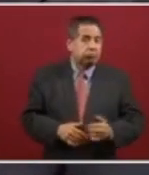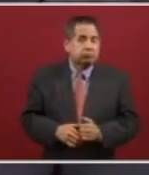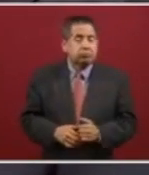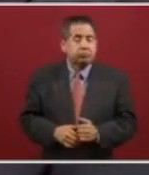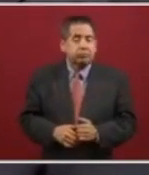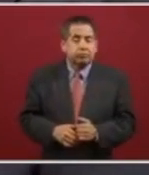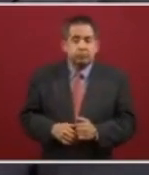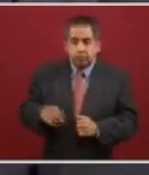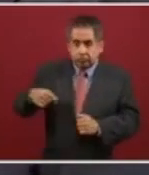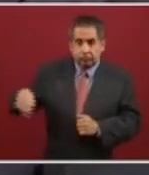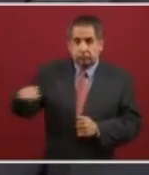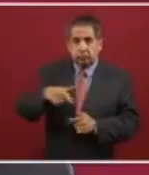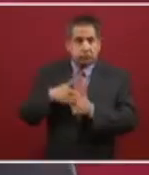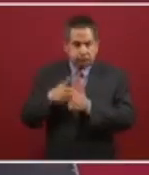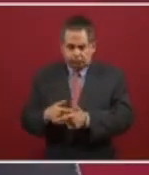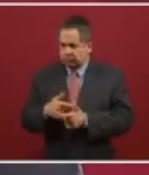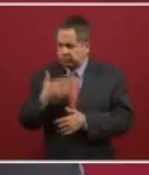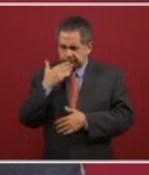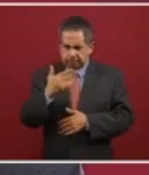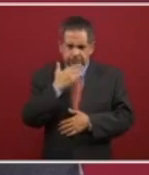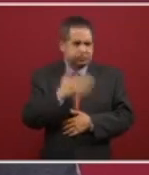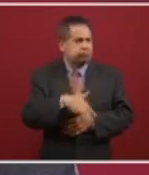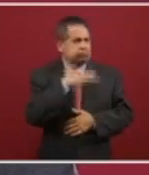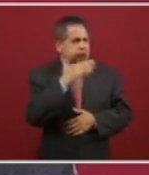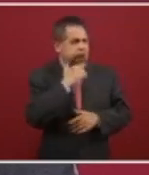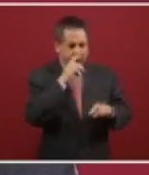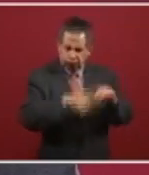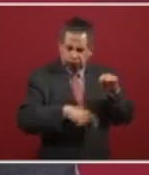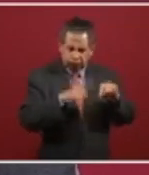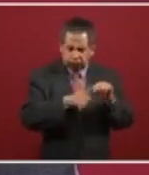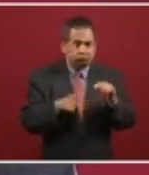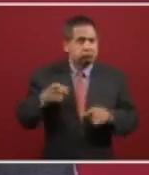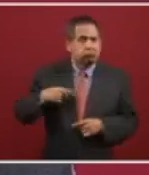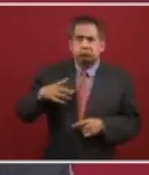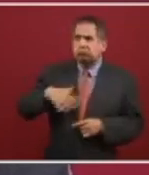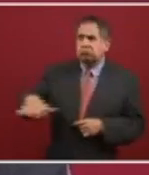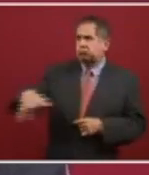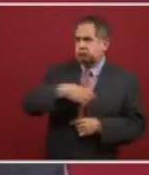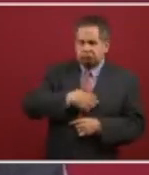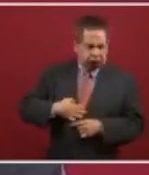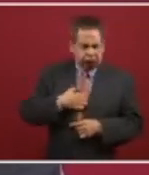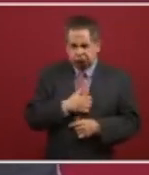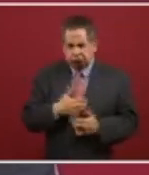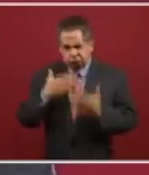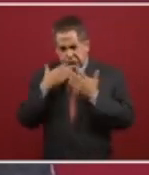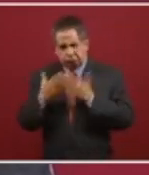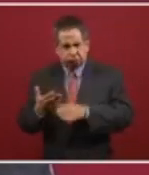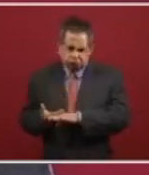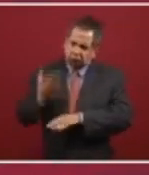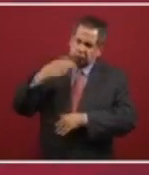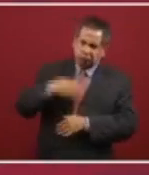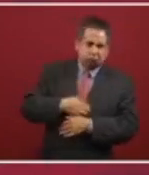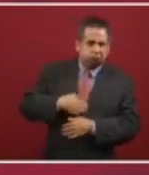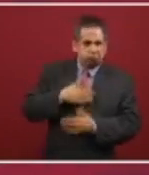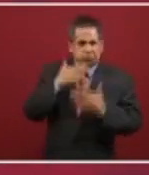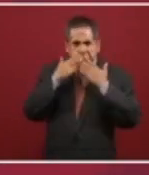se continúe. Están contentos con eso, muy contentos.